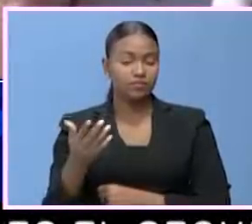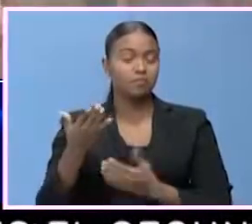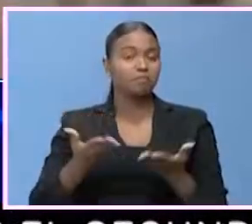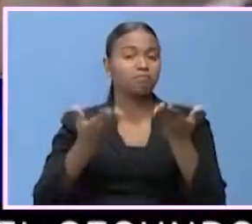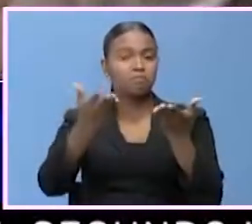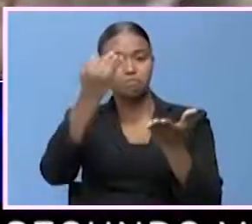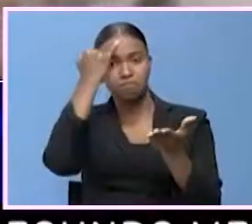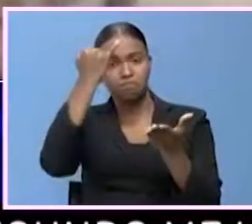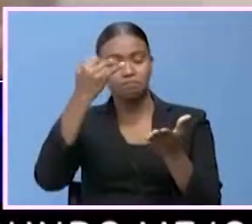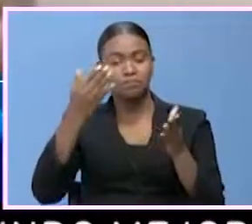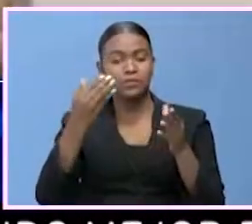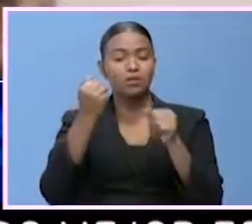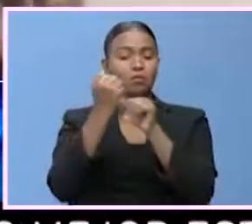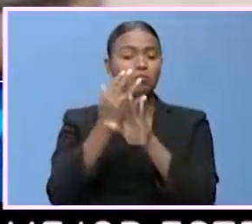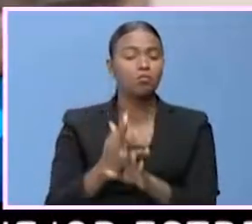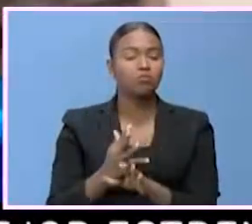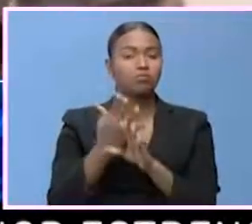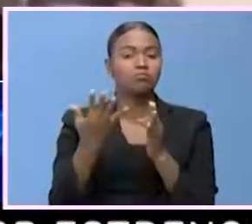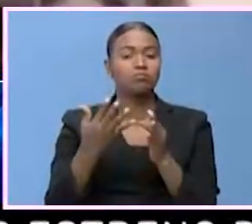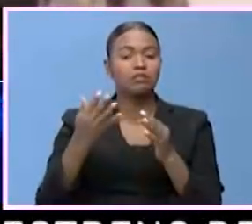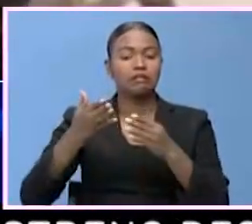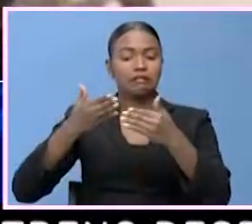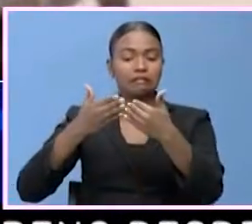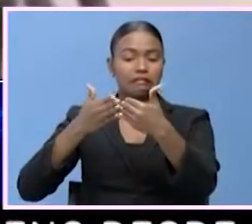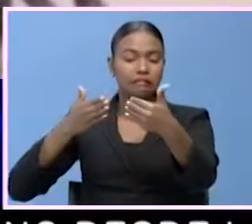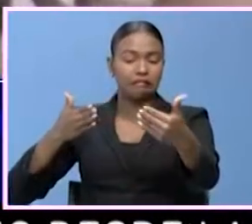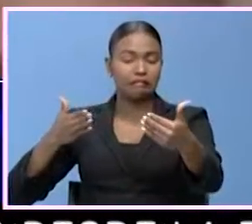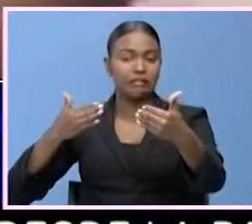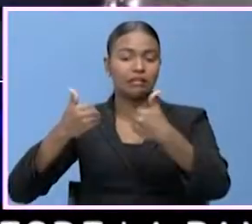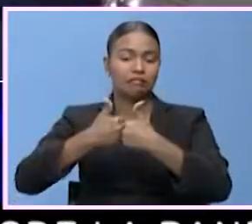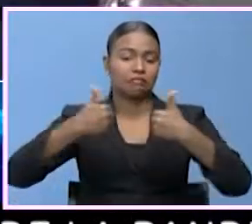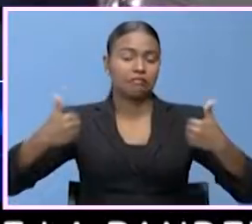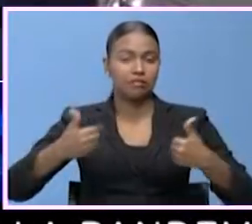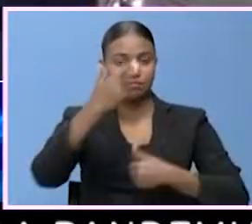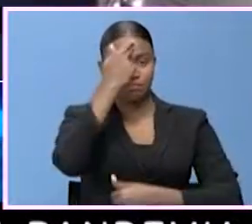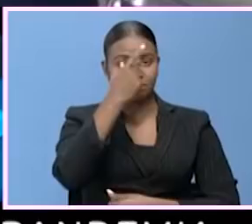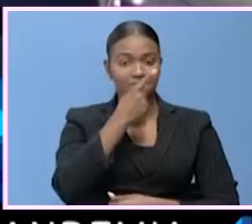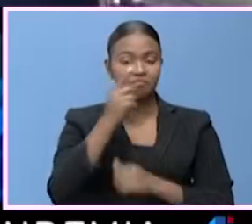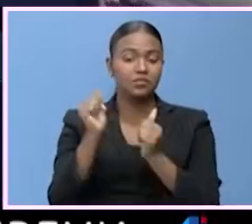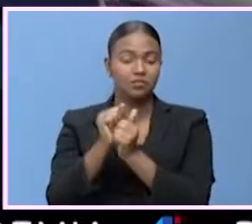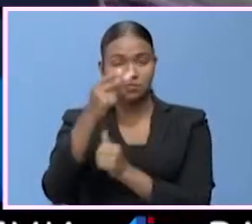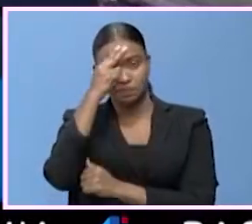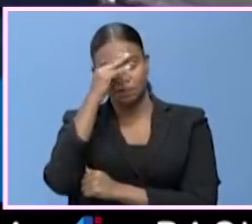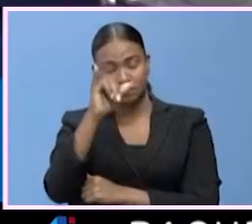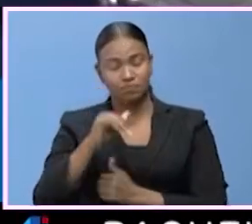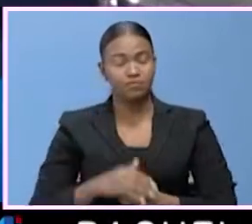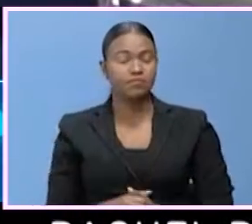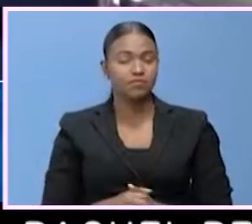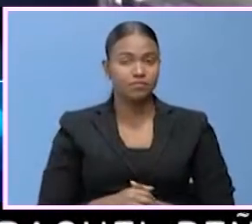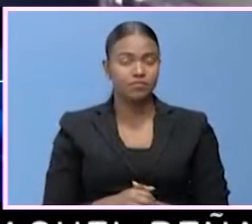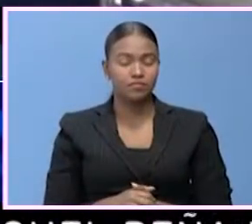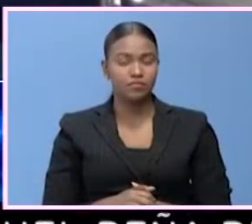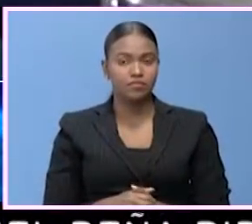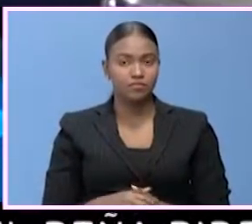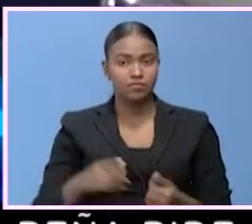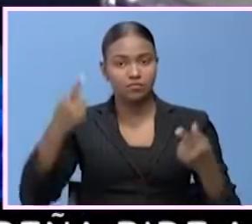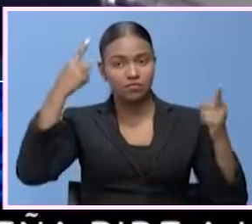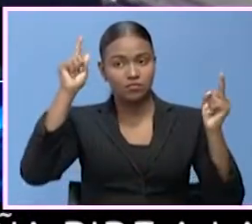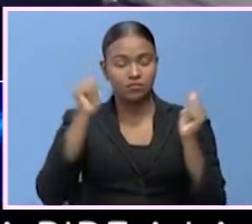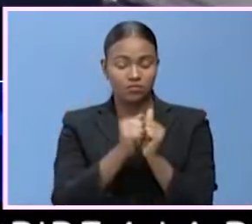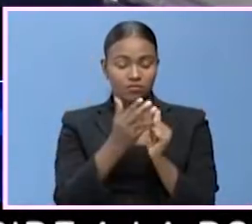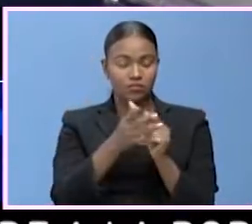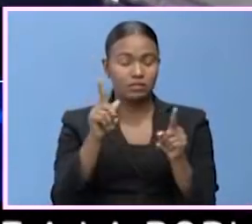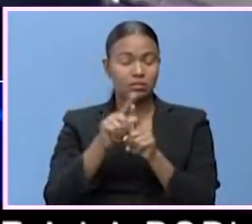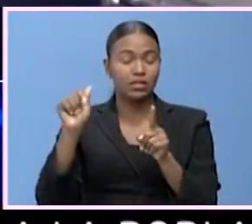planteó la construcción de una doble verja en la frontera dominico-haitiana. Indudablemente que además de las